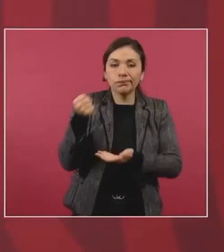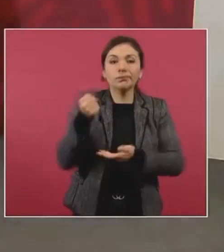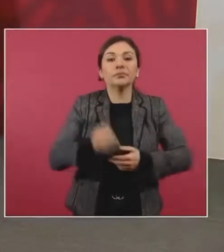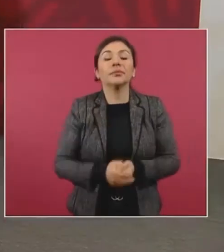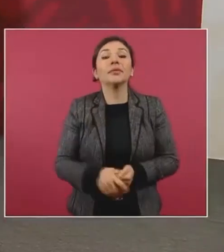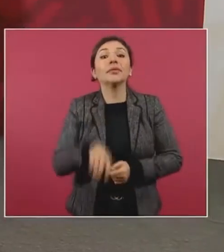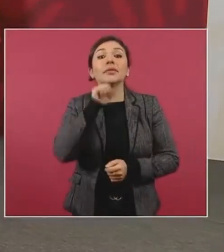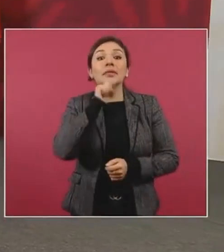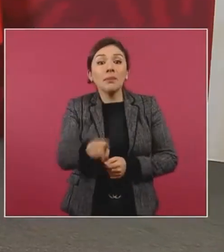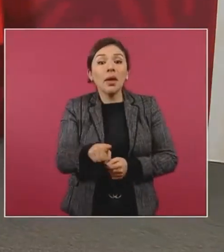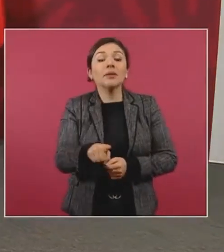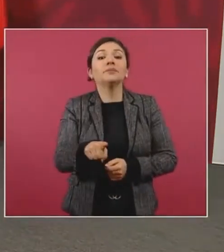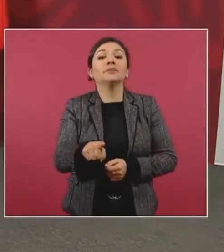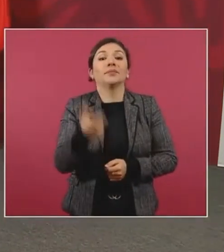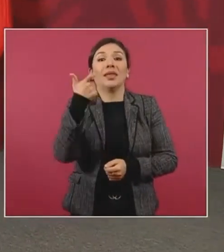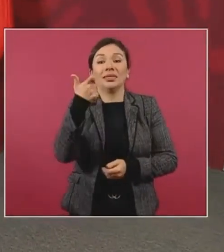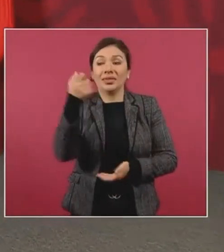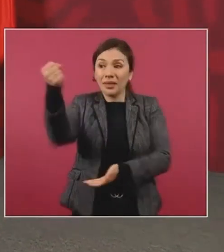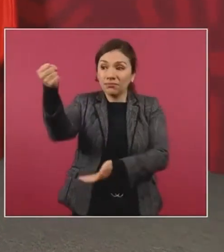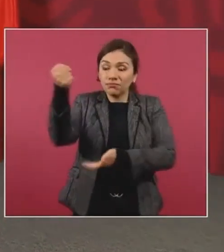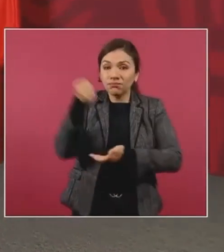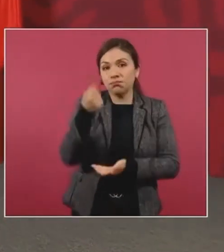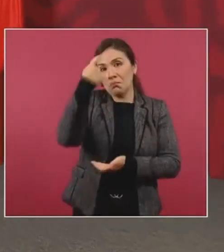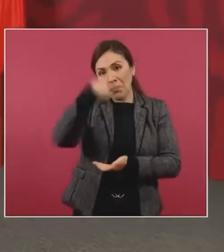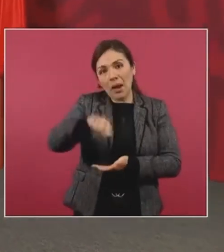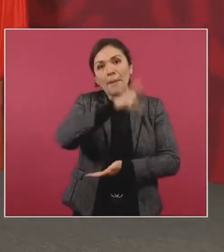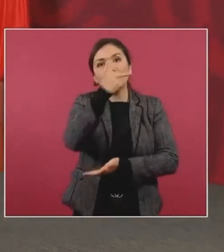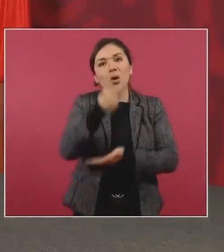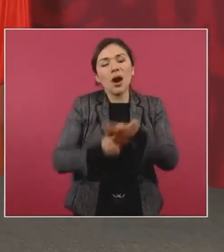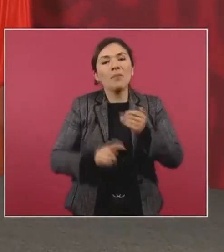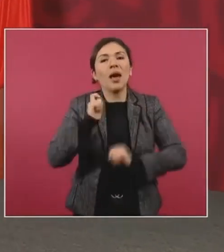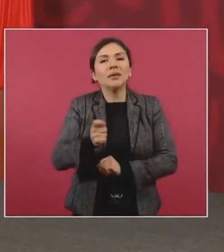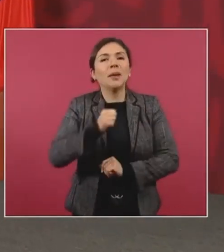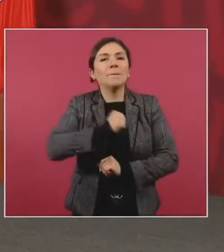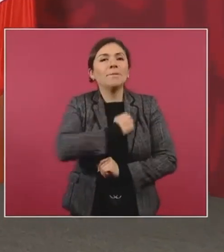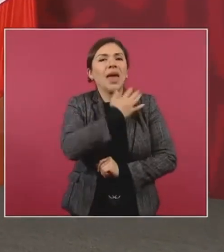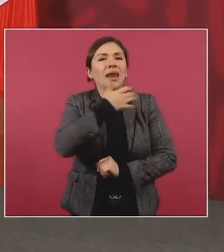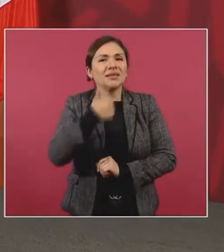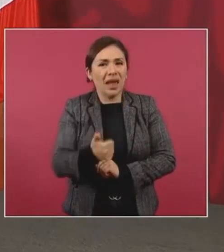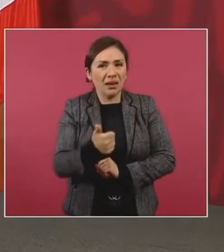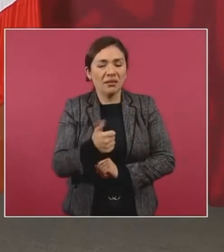ya tenemos todo el presupuesto para los programas de bienestar